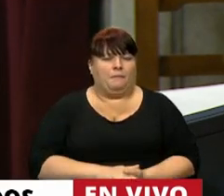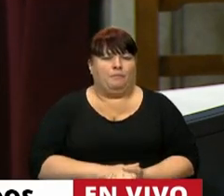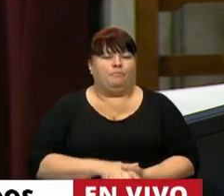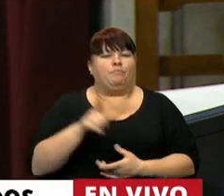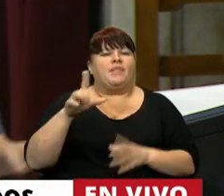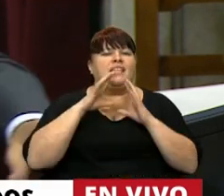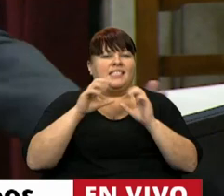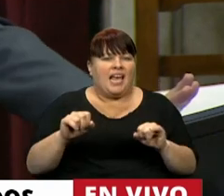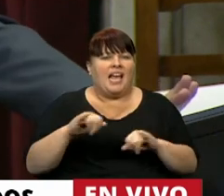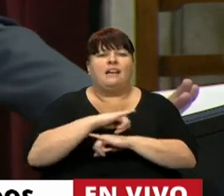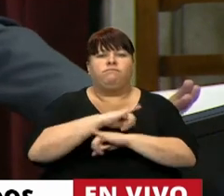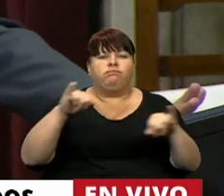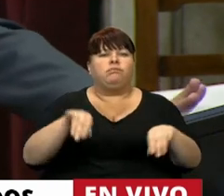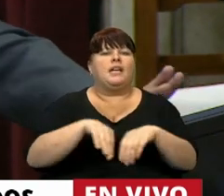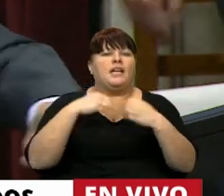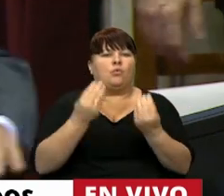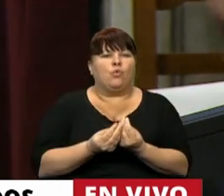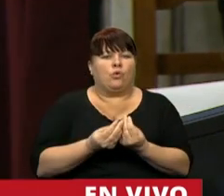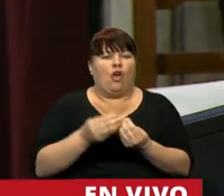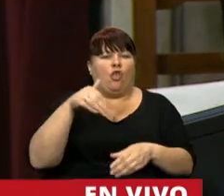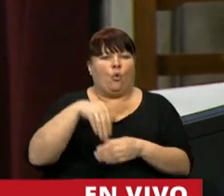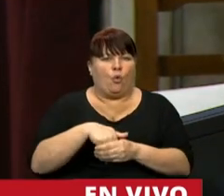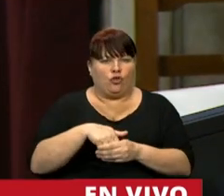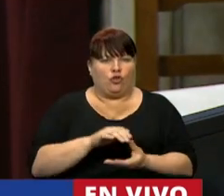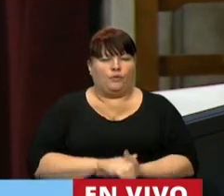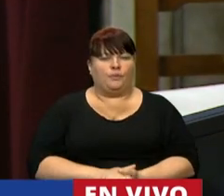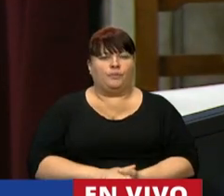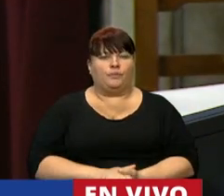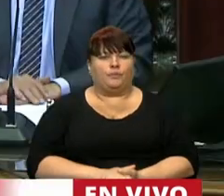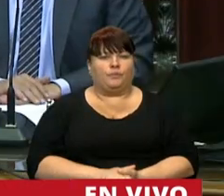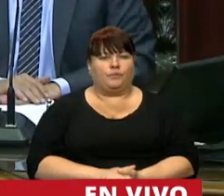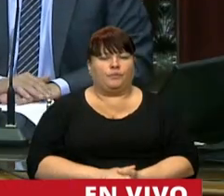Por secretaría se dará lectura al resultado.